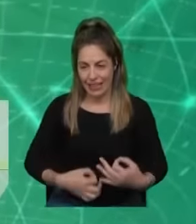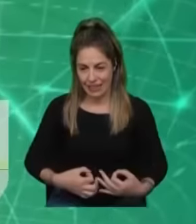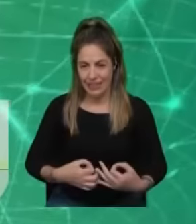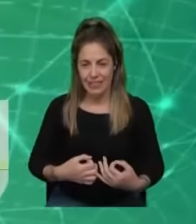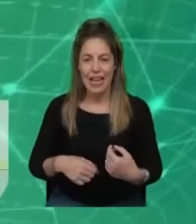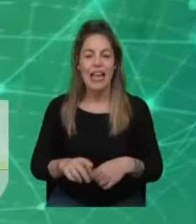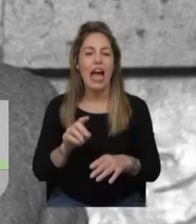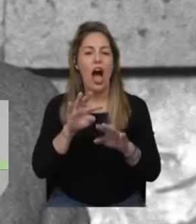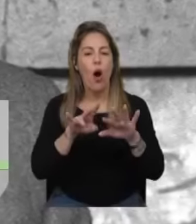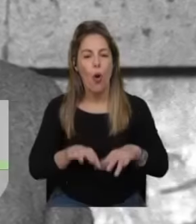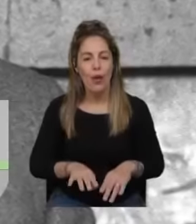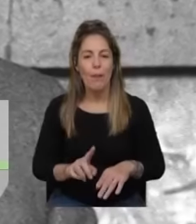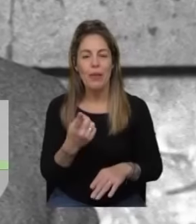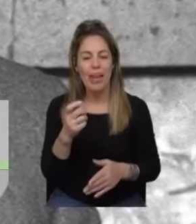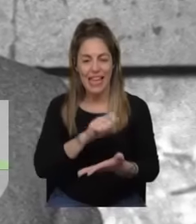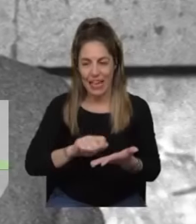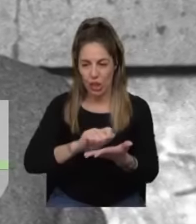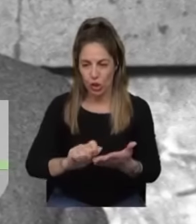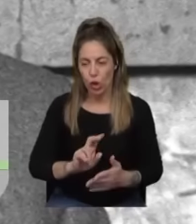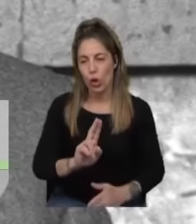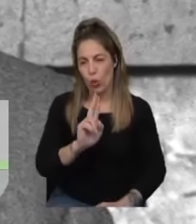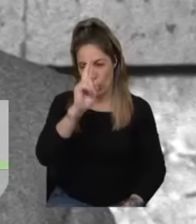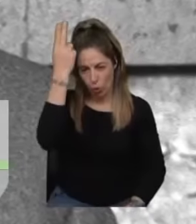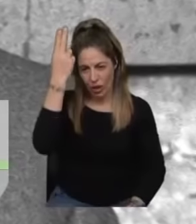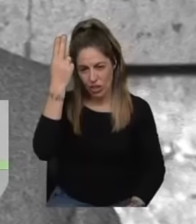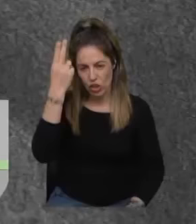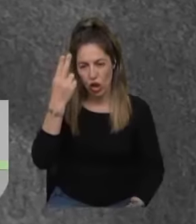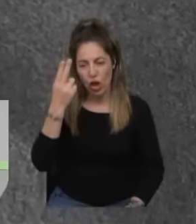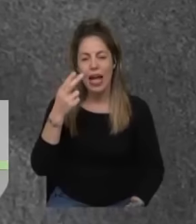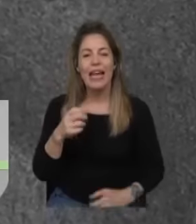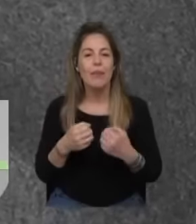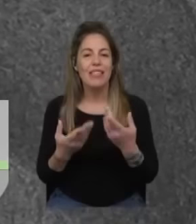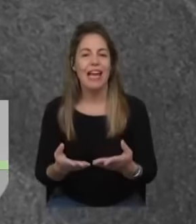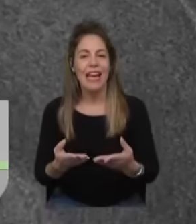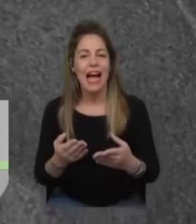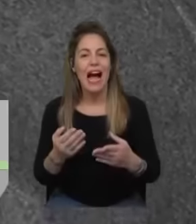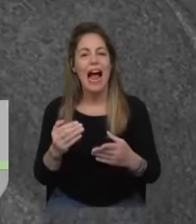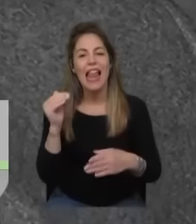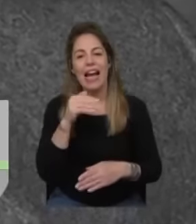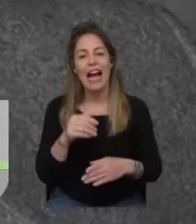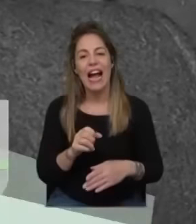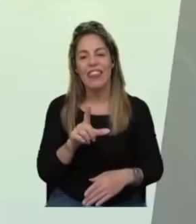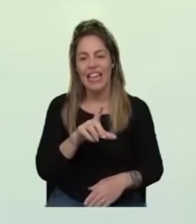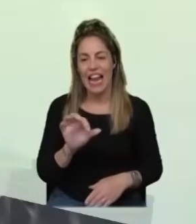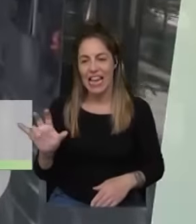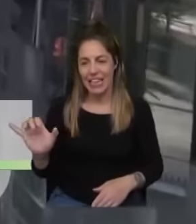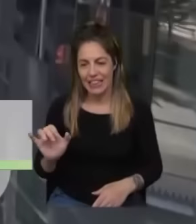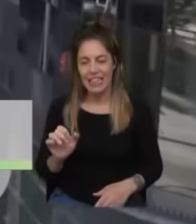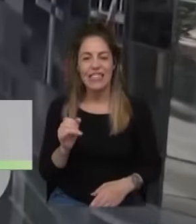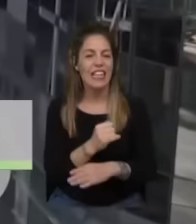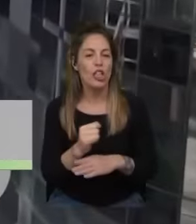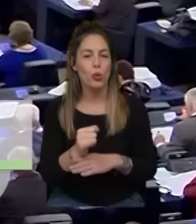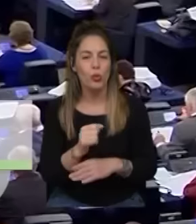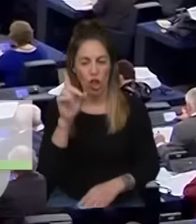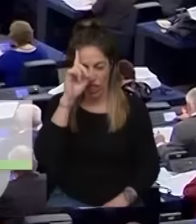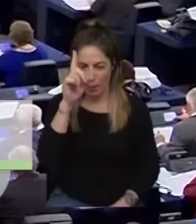escritor uruguayo en ganar el premio Cervantes ingresará este 20 de junio a la Caja de las Letras del Instituto Cervantes de Madrid. La derecha